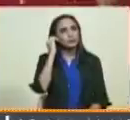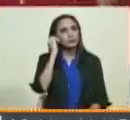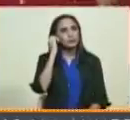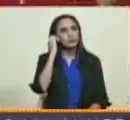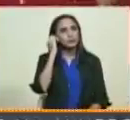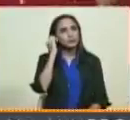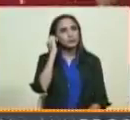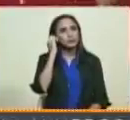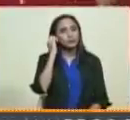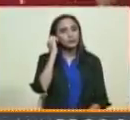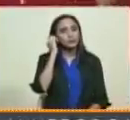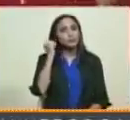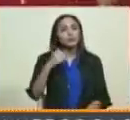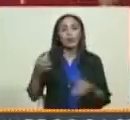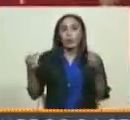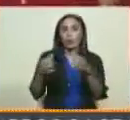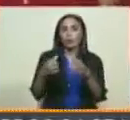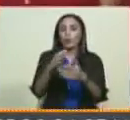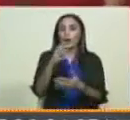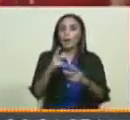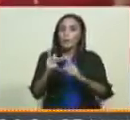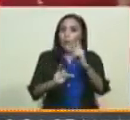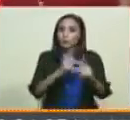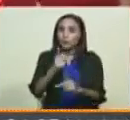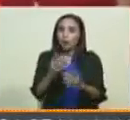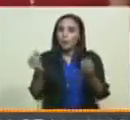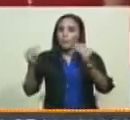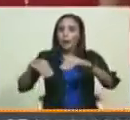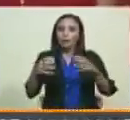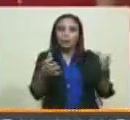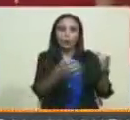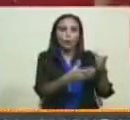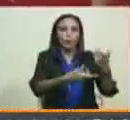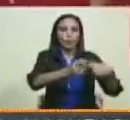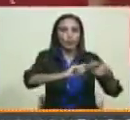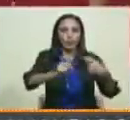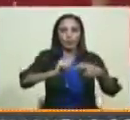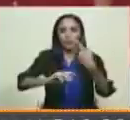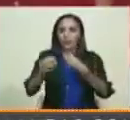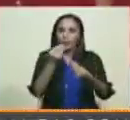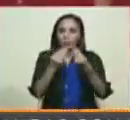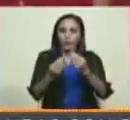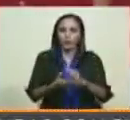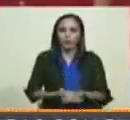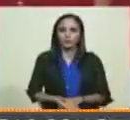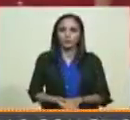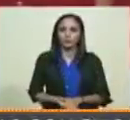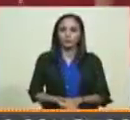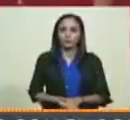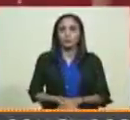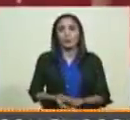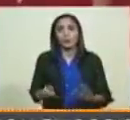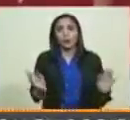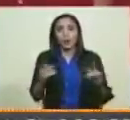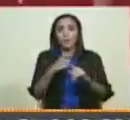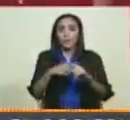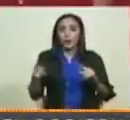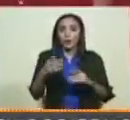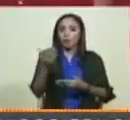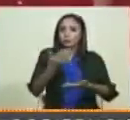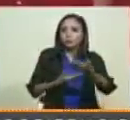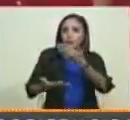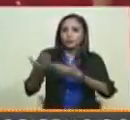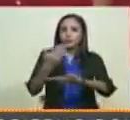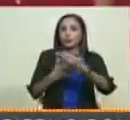tanto en el sector productivo como en la distribución, pero sobre todo en el comercio y